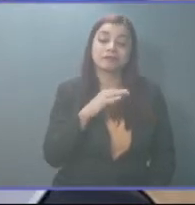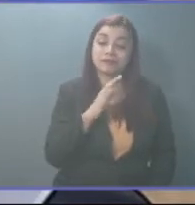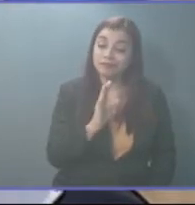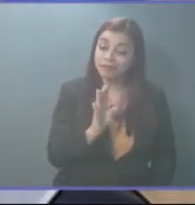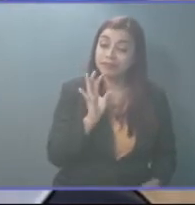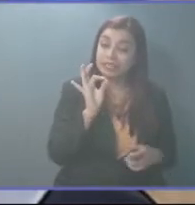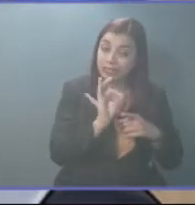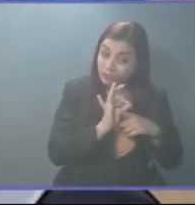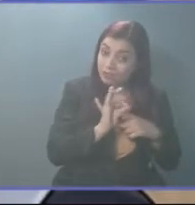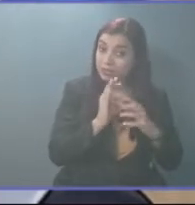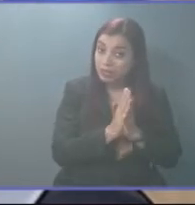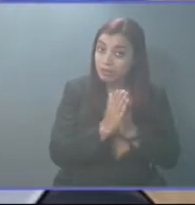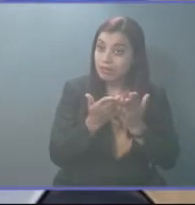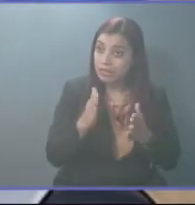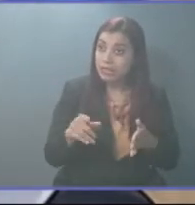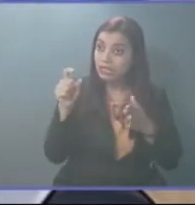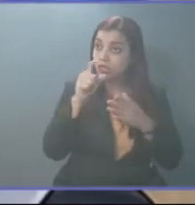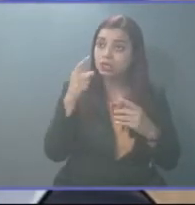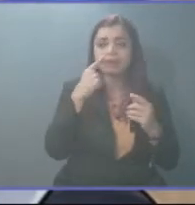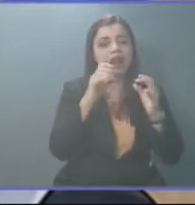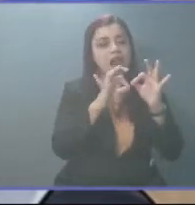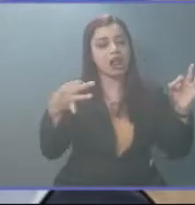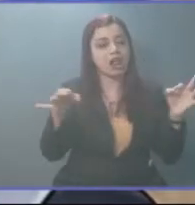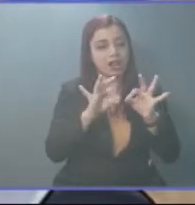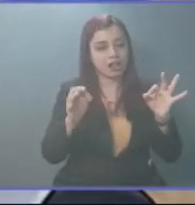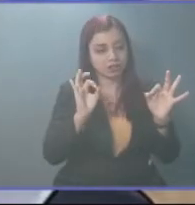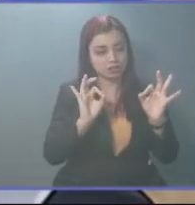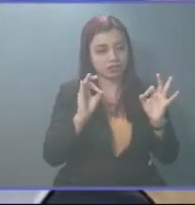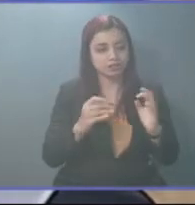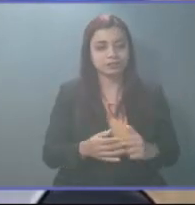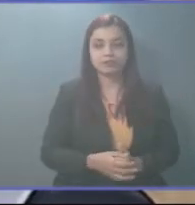de este tipo de centros, quedando la redacción de la siguiente manera.